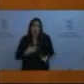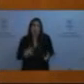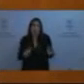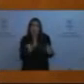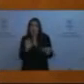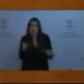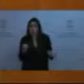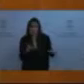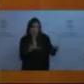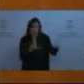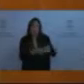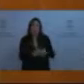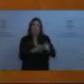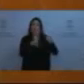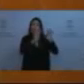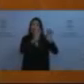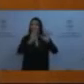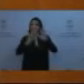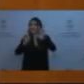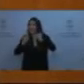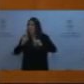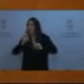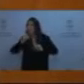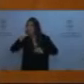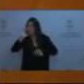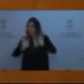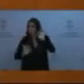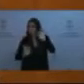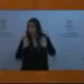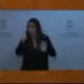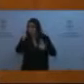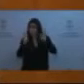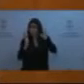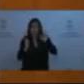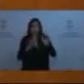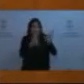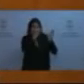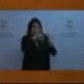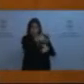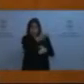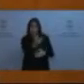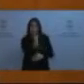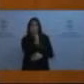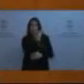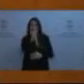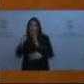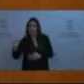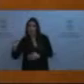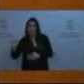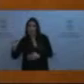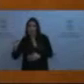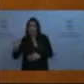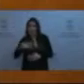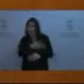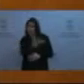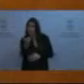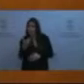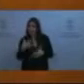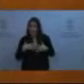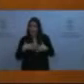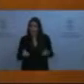manera, el 96,5% de los animales que ustedes sacrificaron estaban sanos. Pero